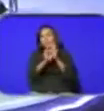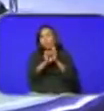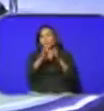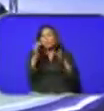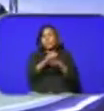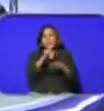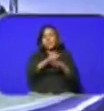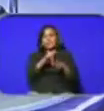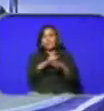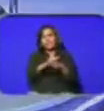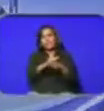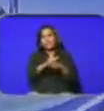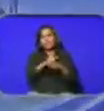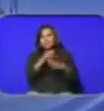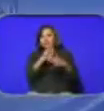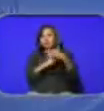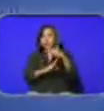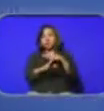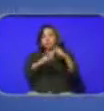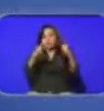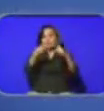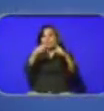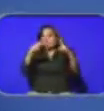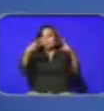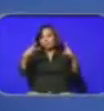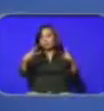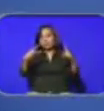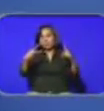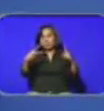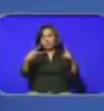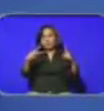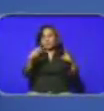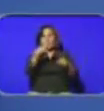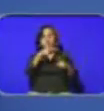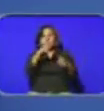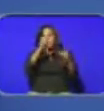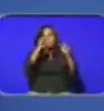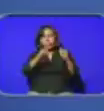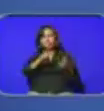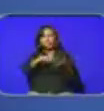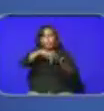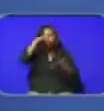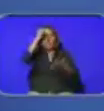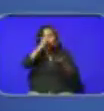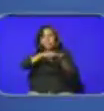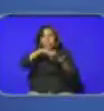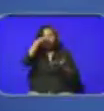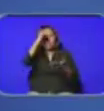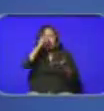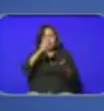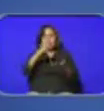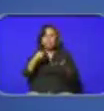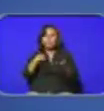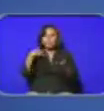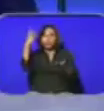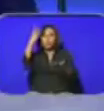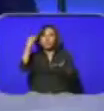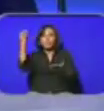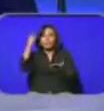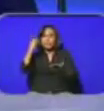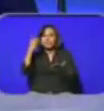esto no se convierta para ellos en una experiencia teórica, sino una experiencia práctica inmediata. ¿Cuánto le va a costar al